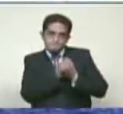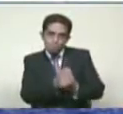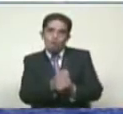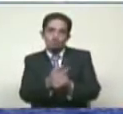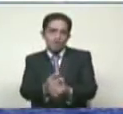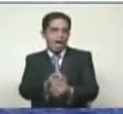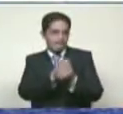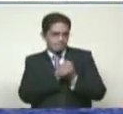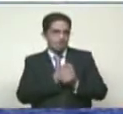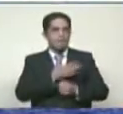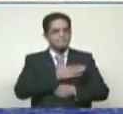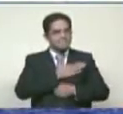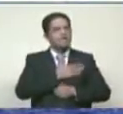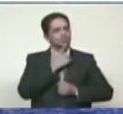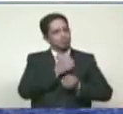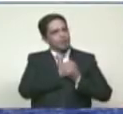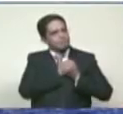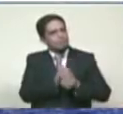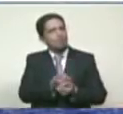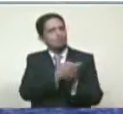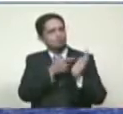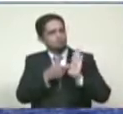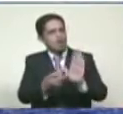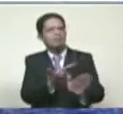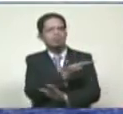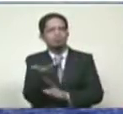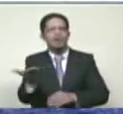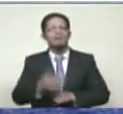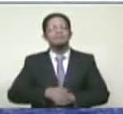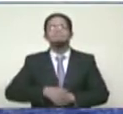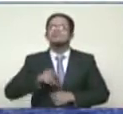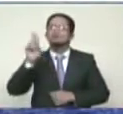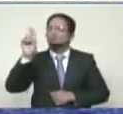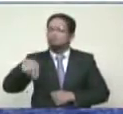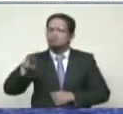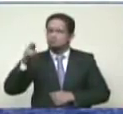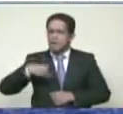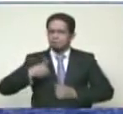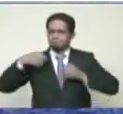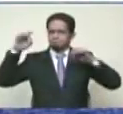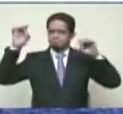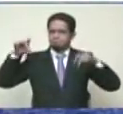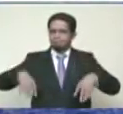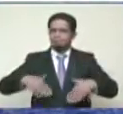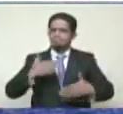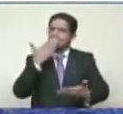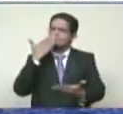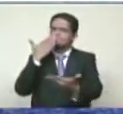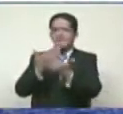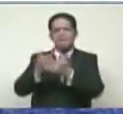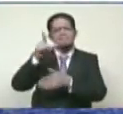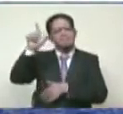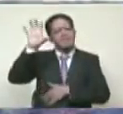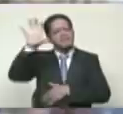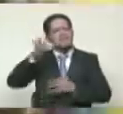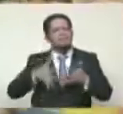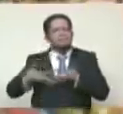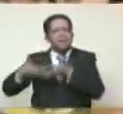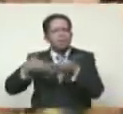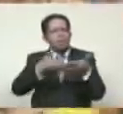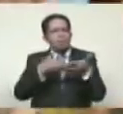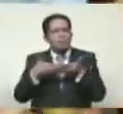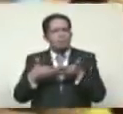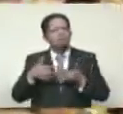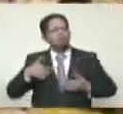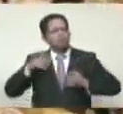con trabajo, con compromiso. Jamás me voy a rendir frente al imperio norteamericano.